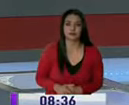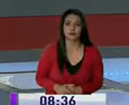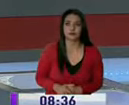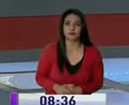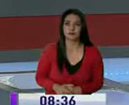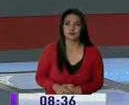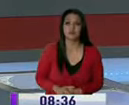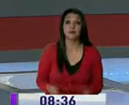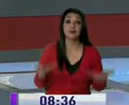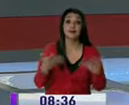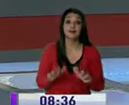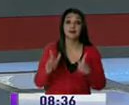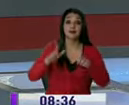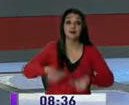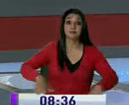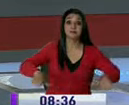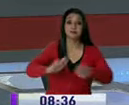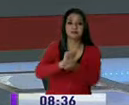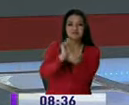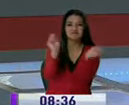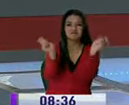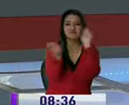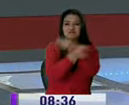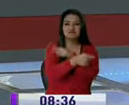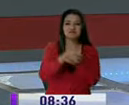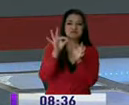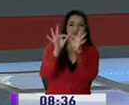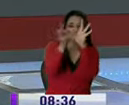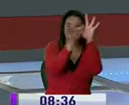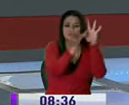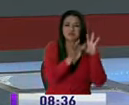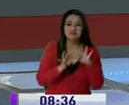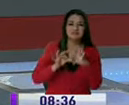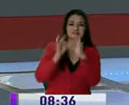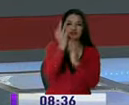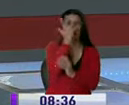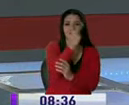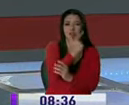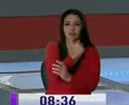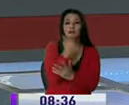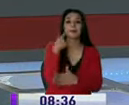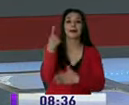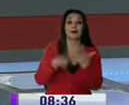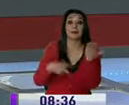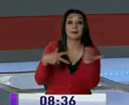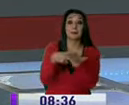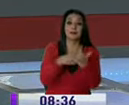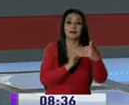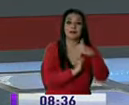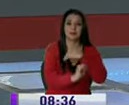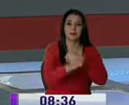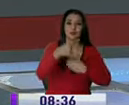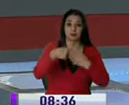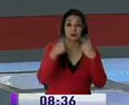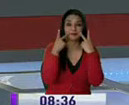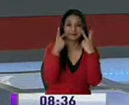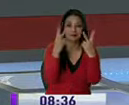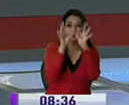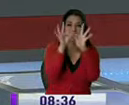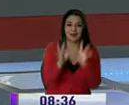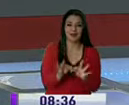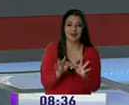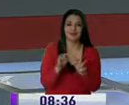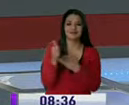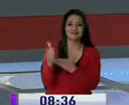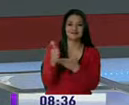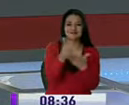con espacios renovados luego de los trabajos para la construcción de la parada del Metro de Quito. ¡Qué bueno! A ver, veamos la renovación en favor